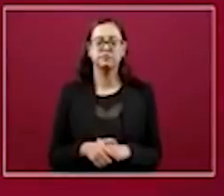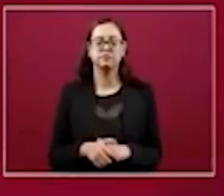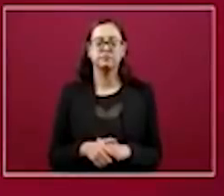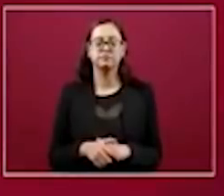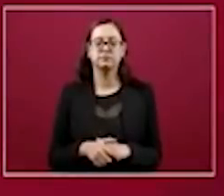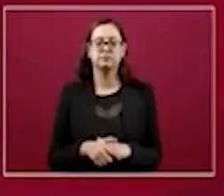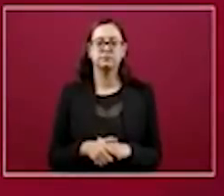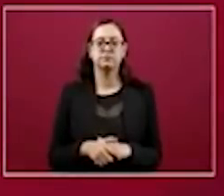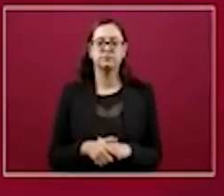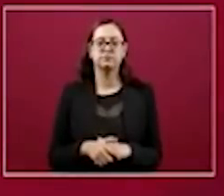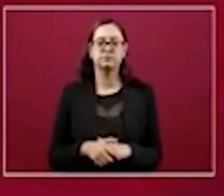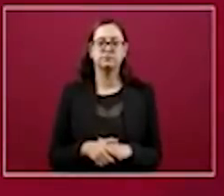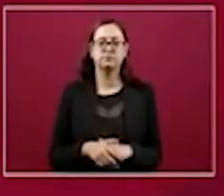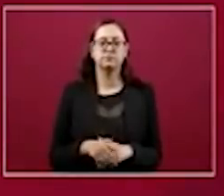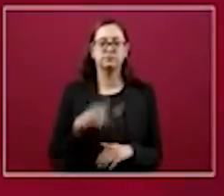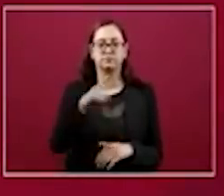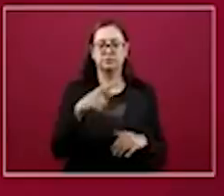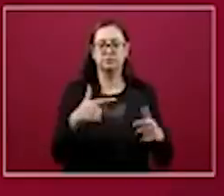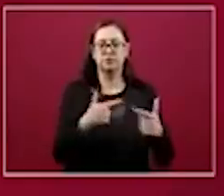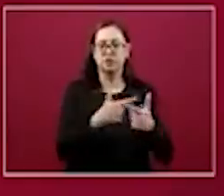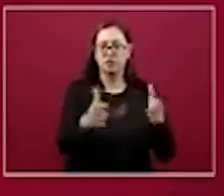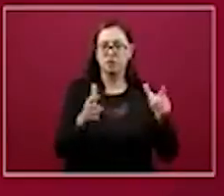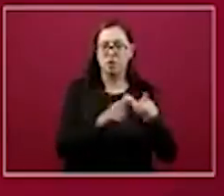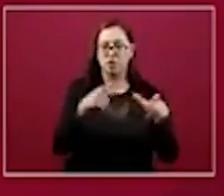de legisladores de Regeneración Nacional,